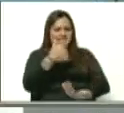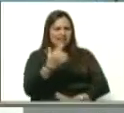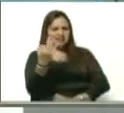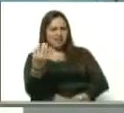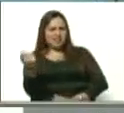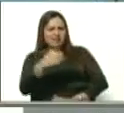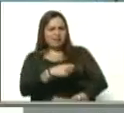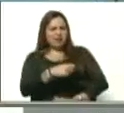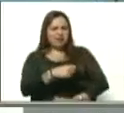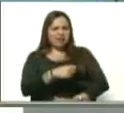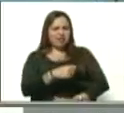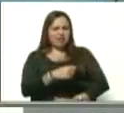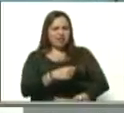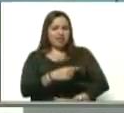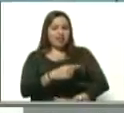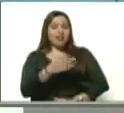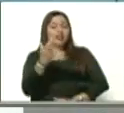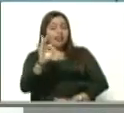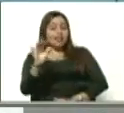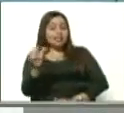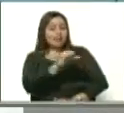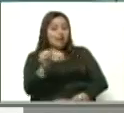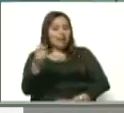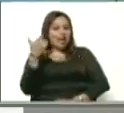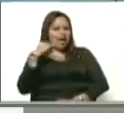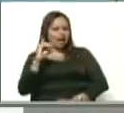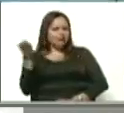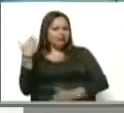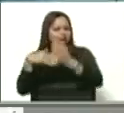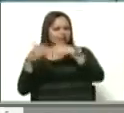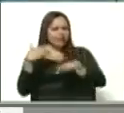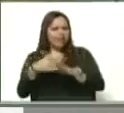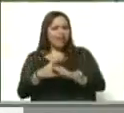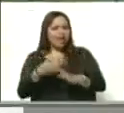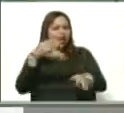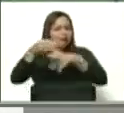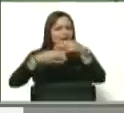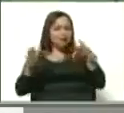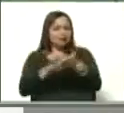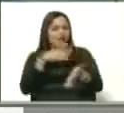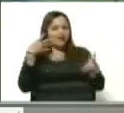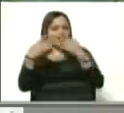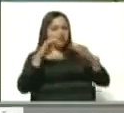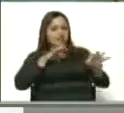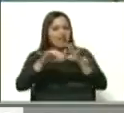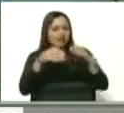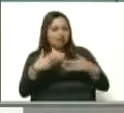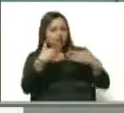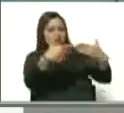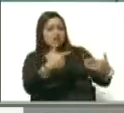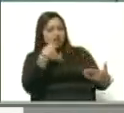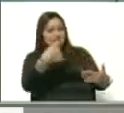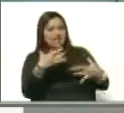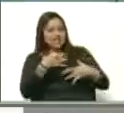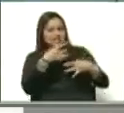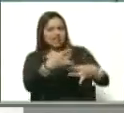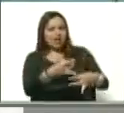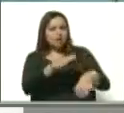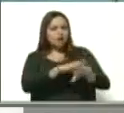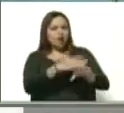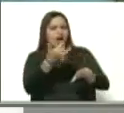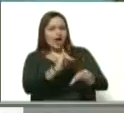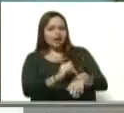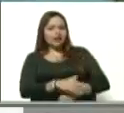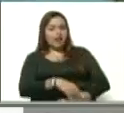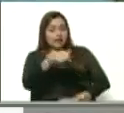también habíamos tenido a alguien hablándonos de este tema del Festival de Teatro Progresista, y él nos decía que es muy interesante porque va a tener